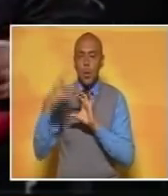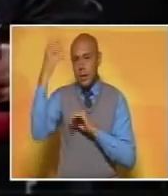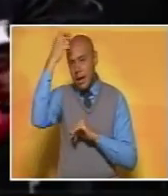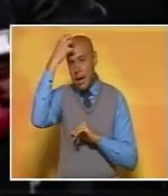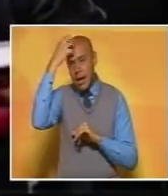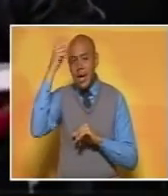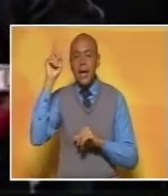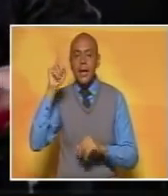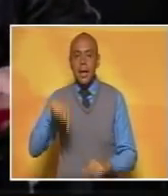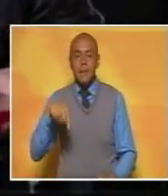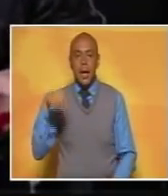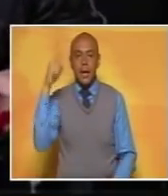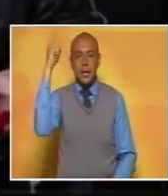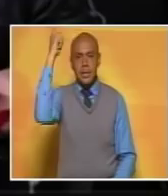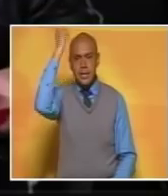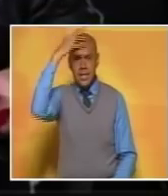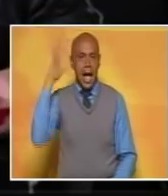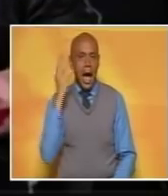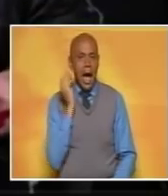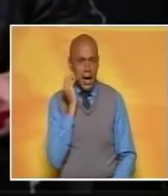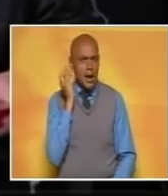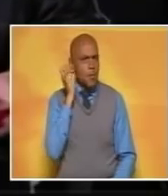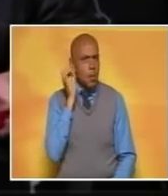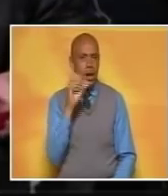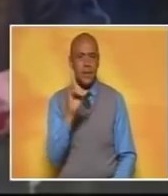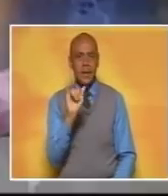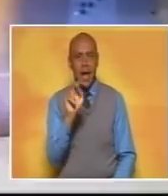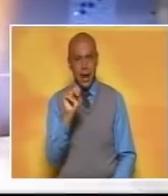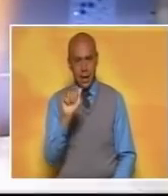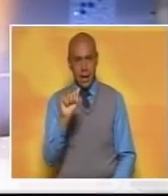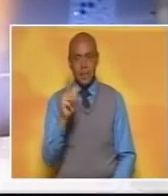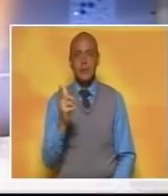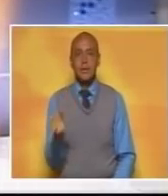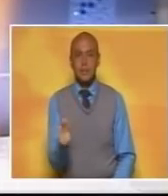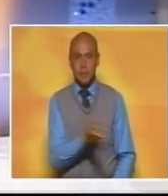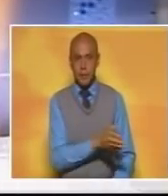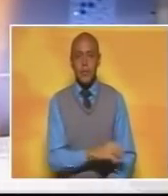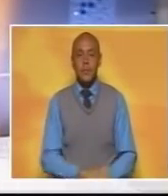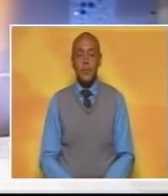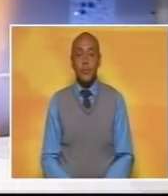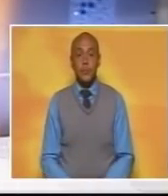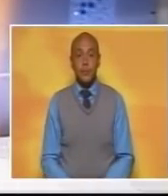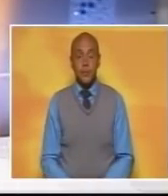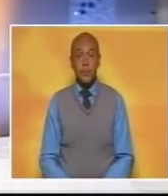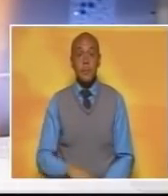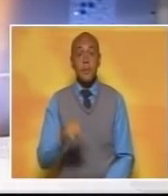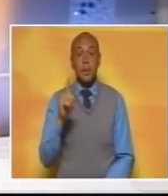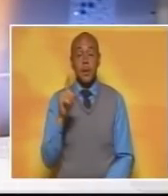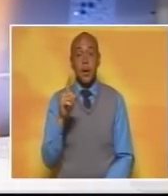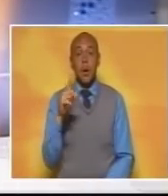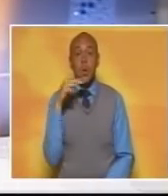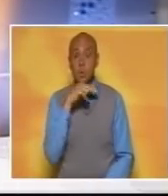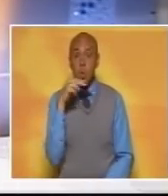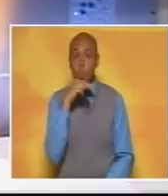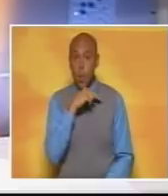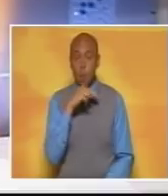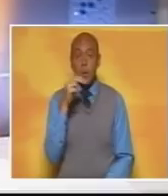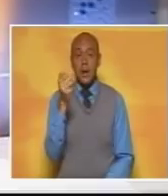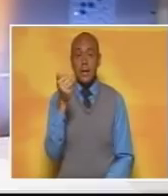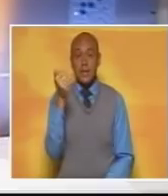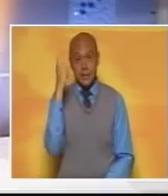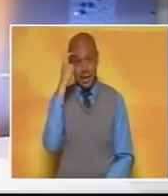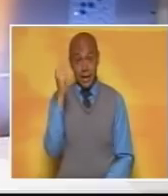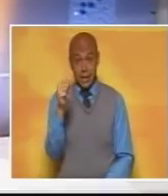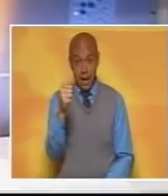Lady Di, quien en vida fuera su gran amiga. Cada 10 de octubre se conmemora el Día Mundial de la